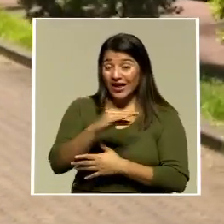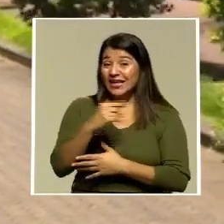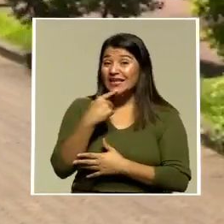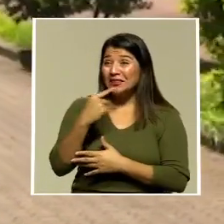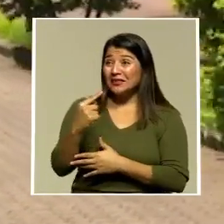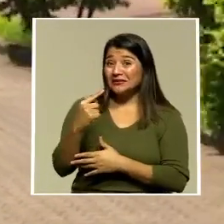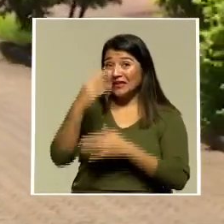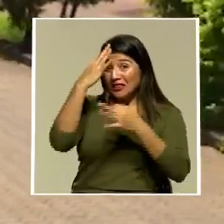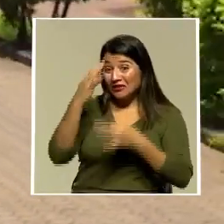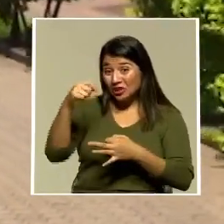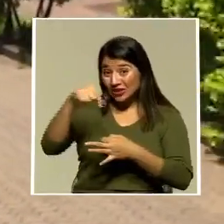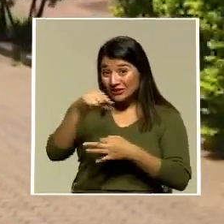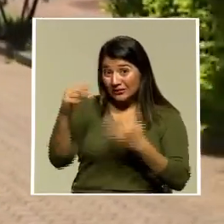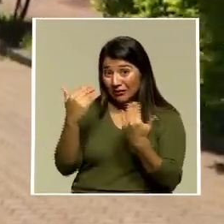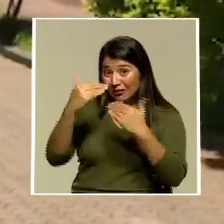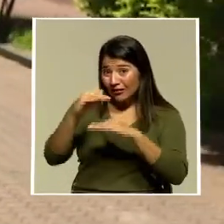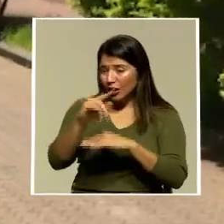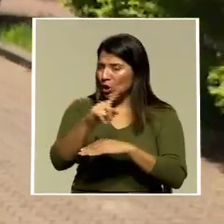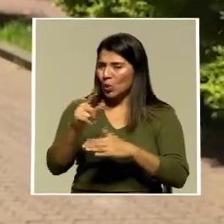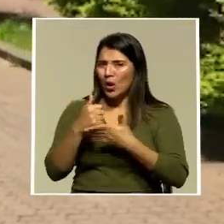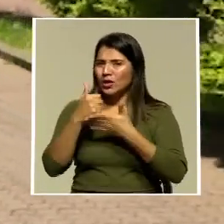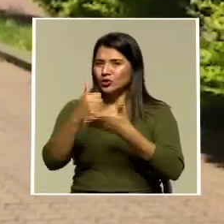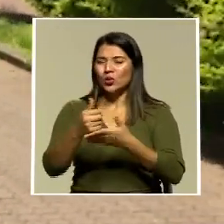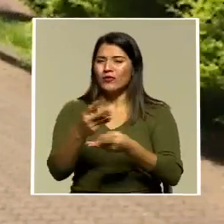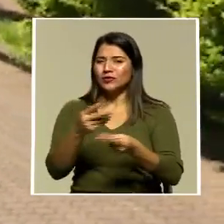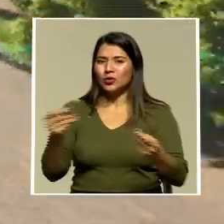ayudan a resolver el problema del desempleo.